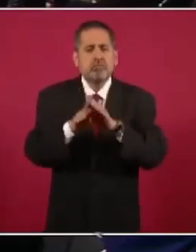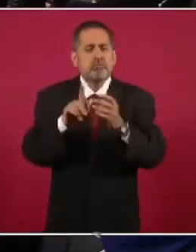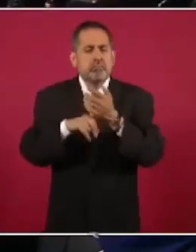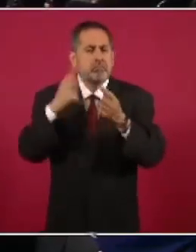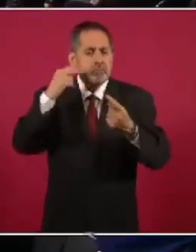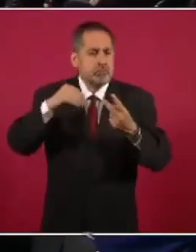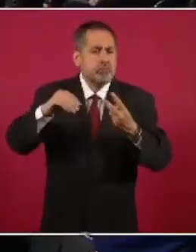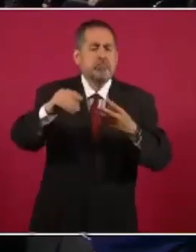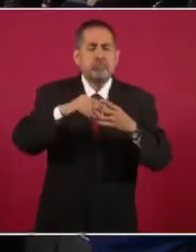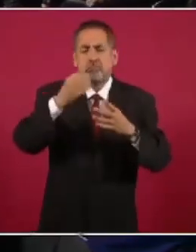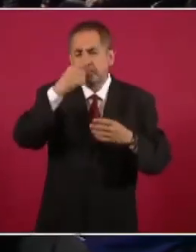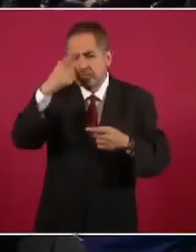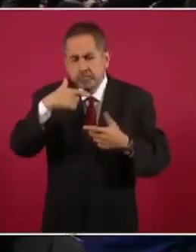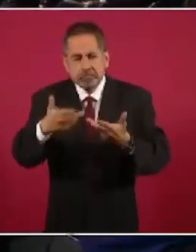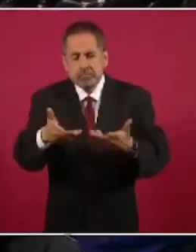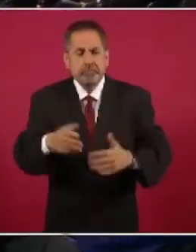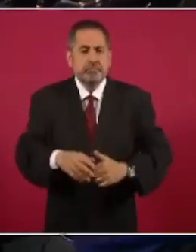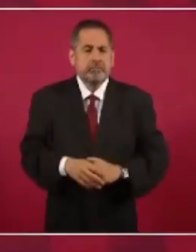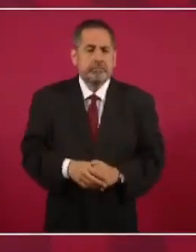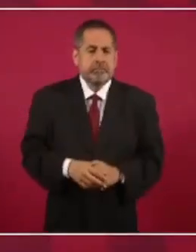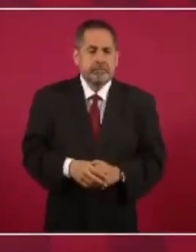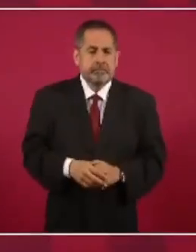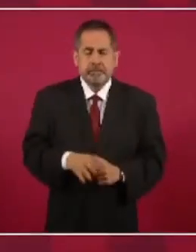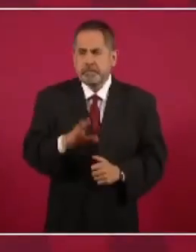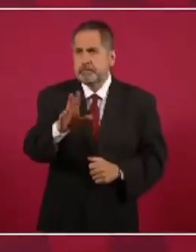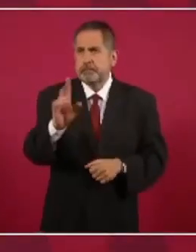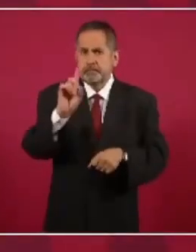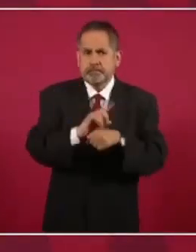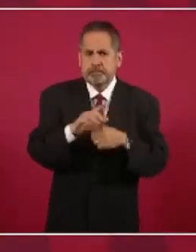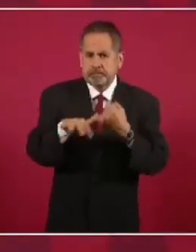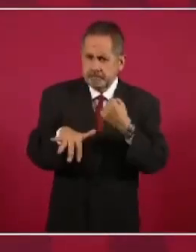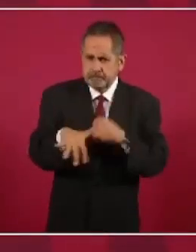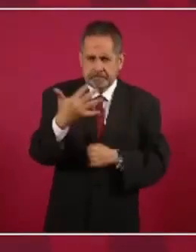cena. El 15,